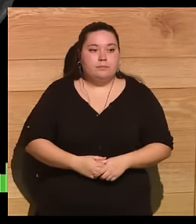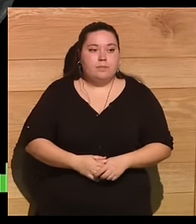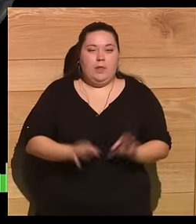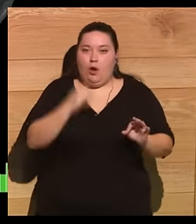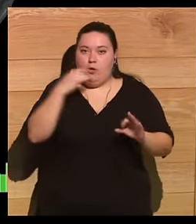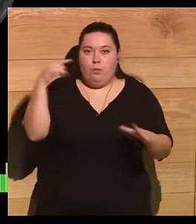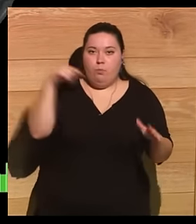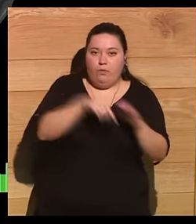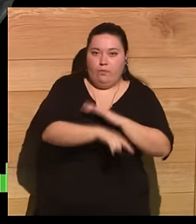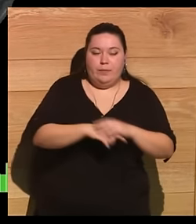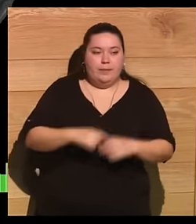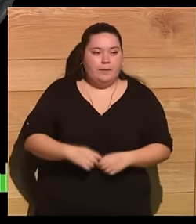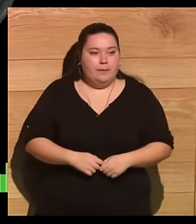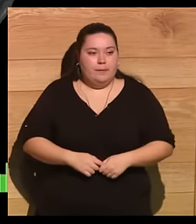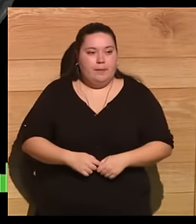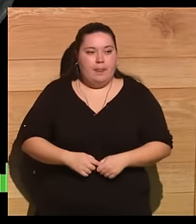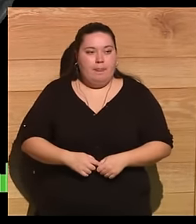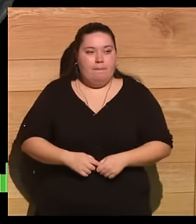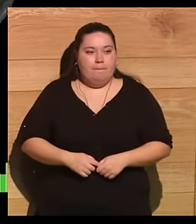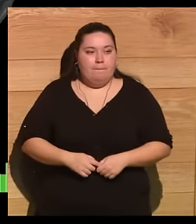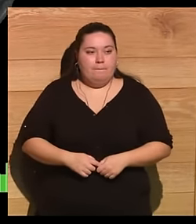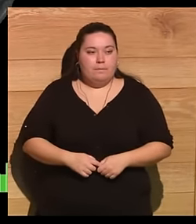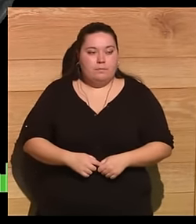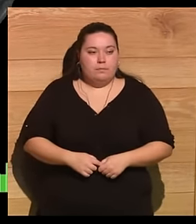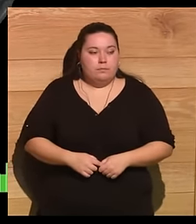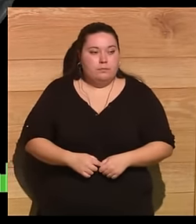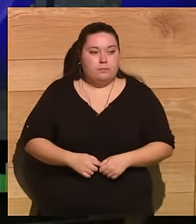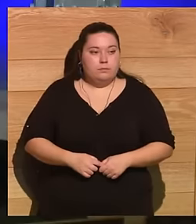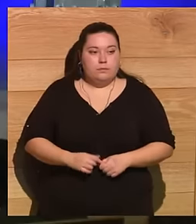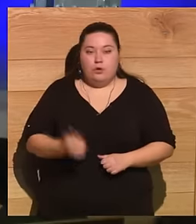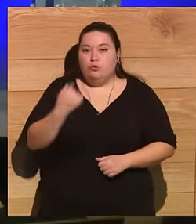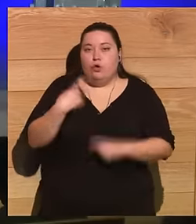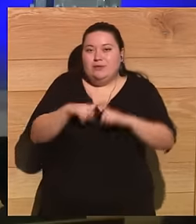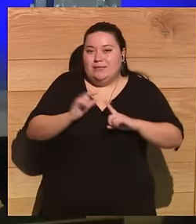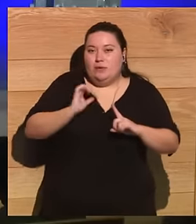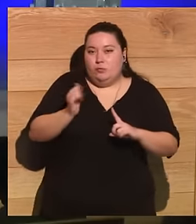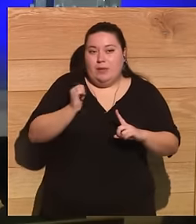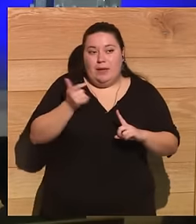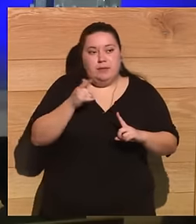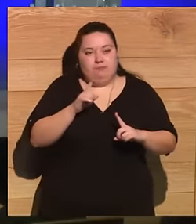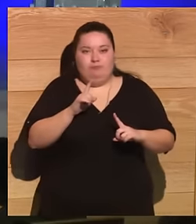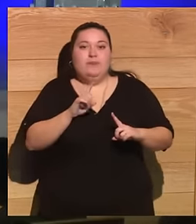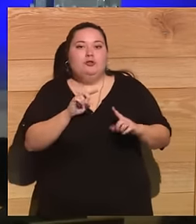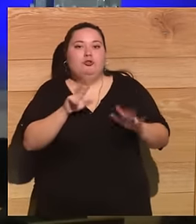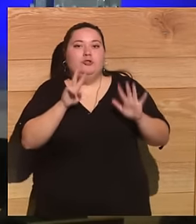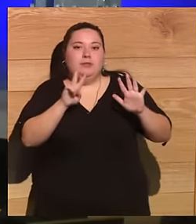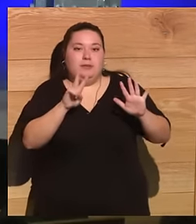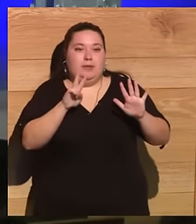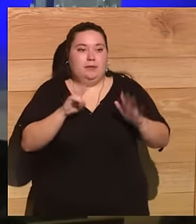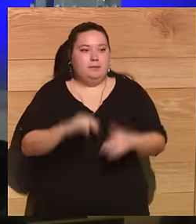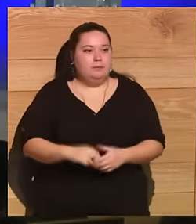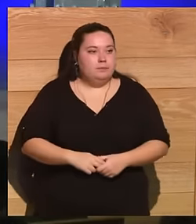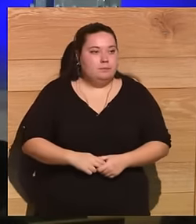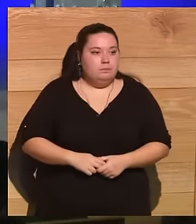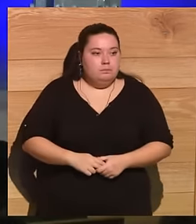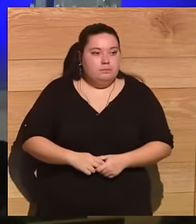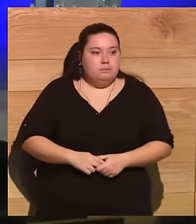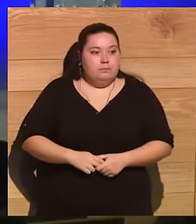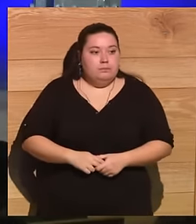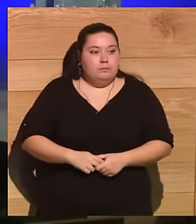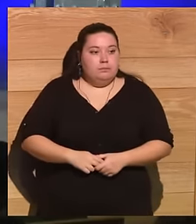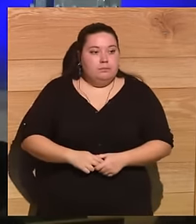va más allá de las máquinas clásicas de 1,5 teslas o 3 teslas que tenemos en los hospitales. Estos son 7, ¿de acuerdo? Entonces, en este